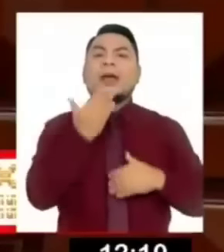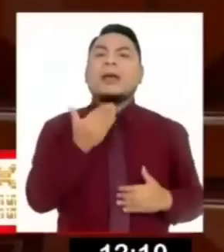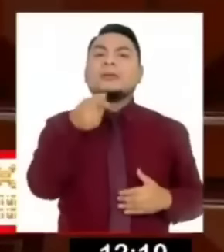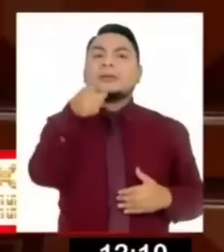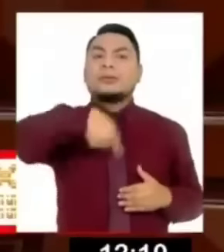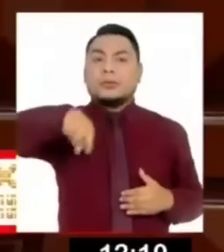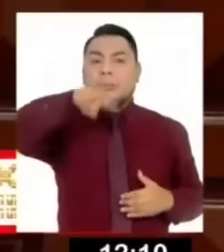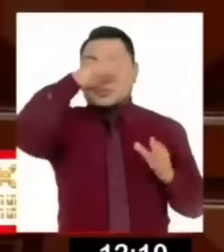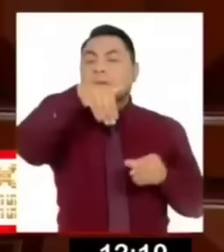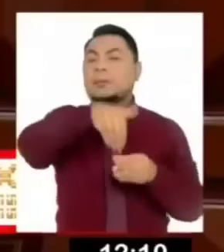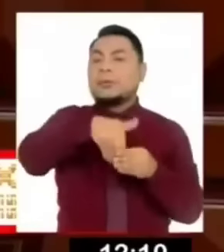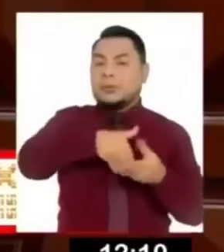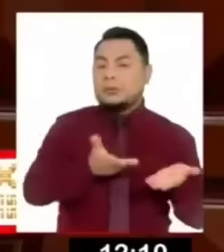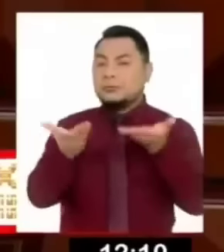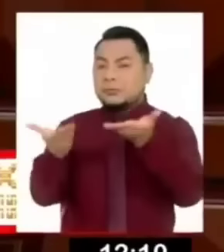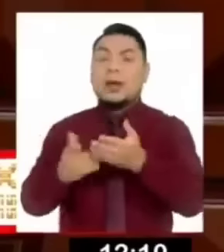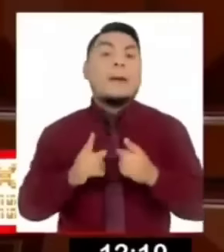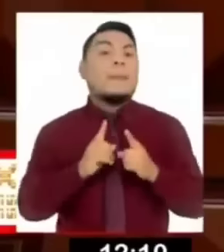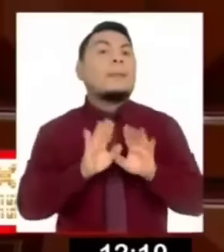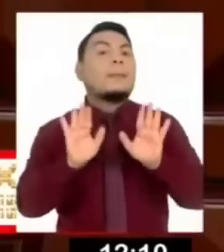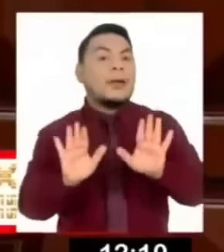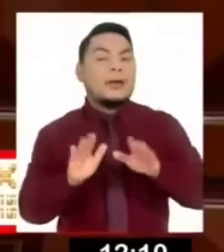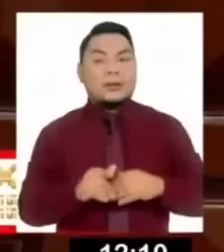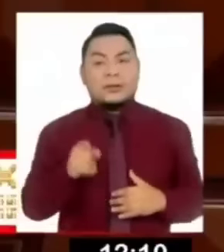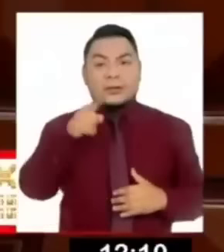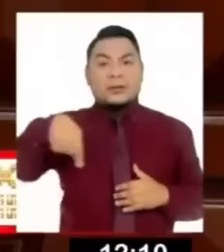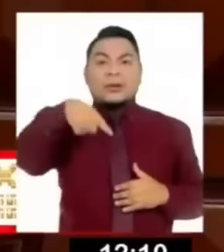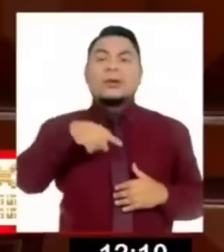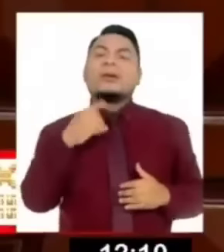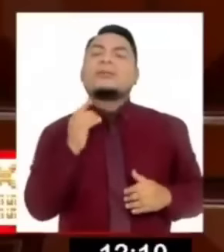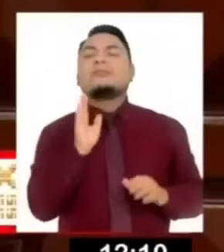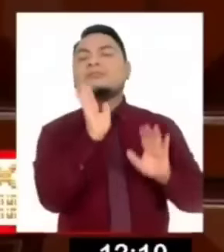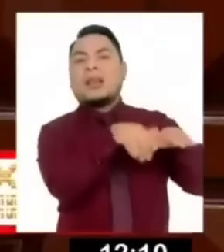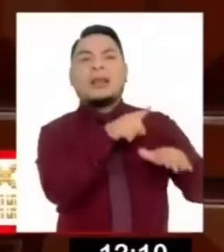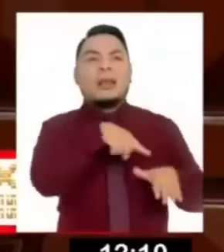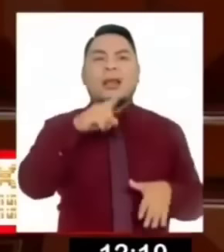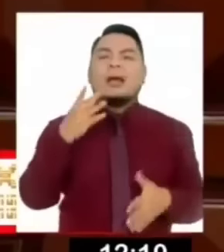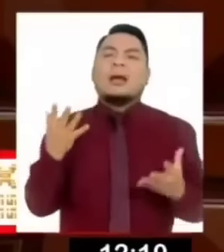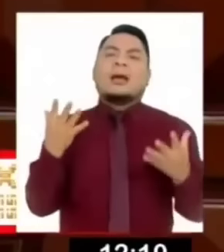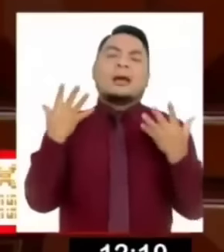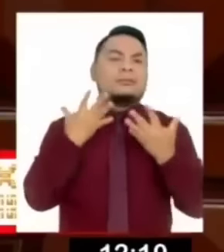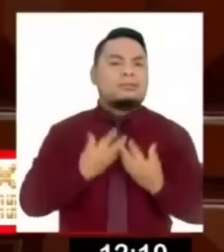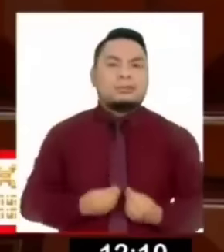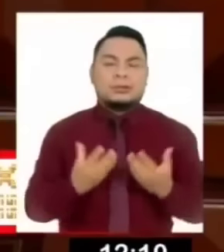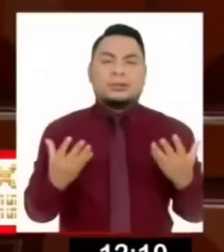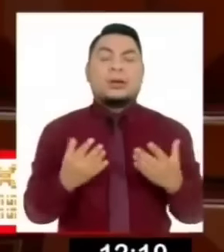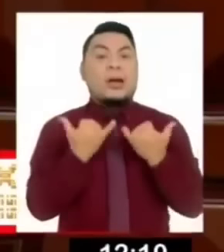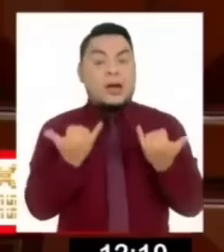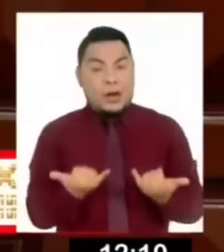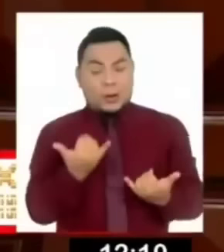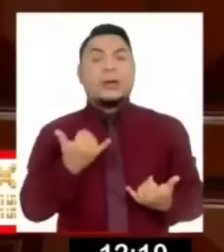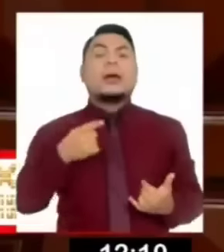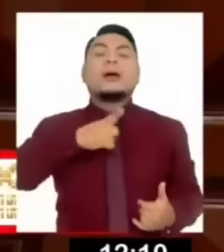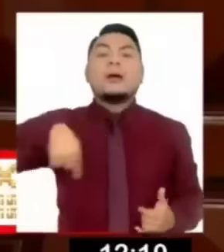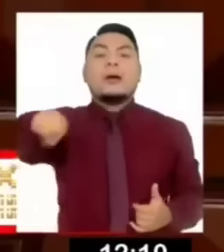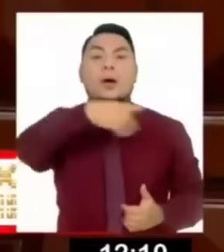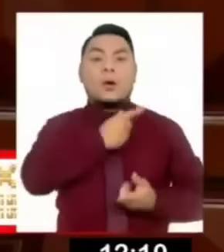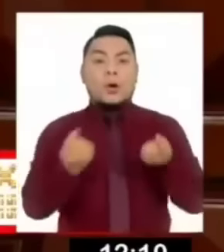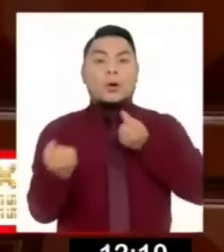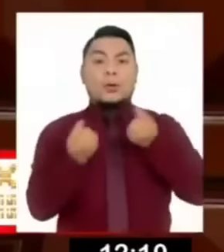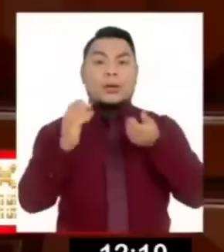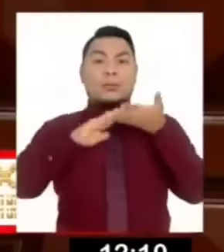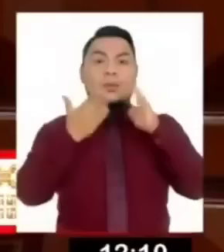voto popular, que sin embargo los han defraudado. Esta vez un gobierno del pueblo ha